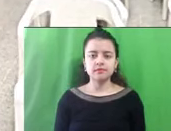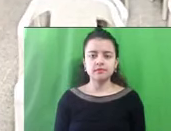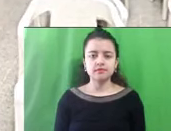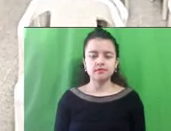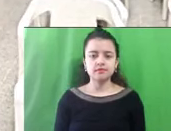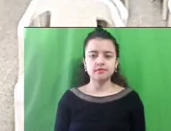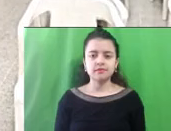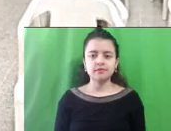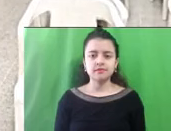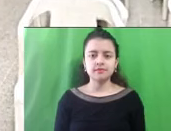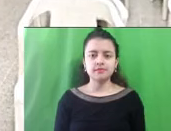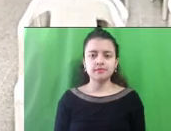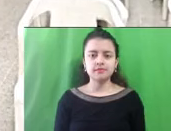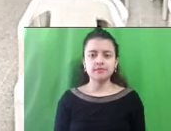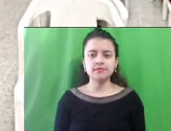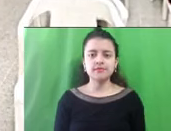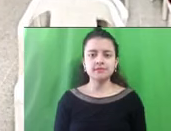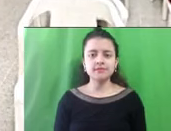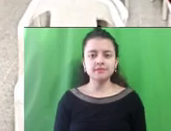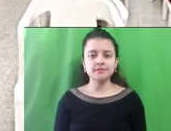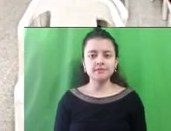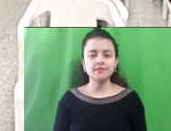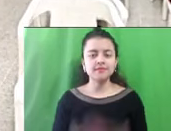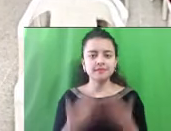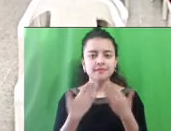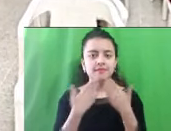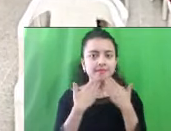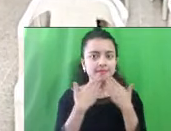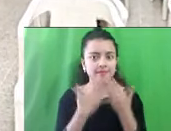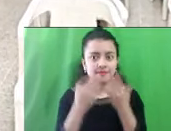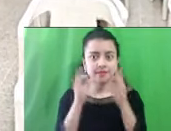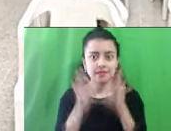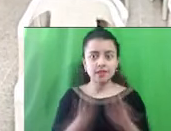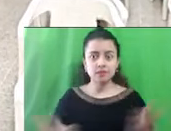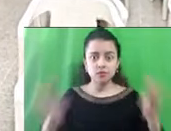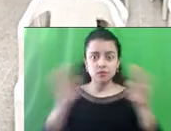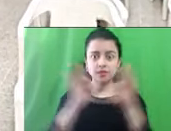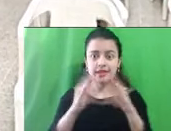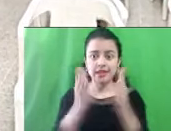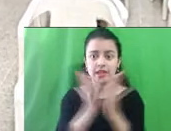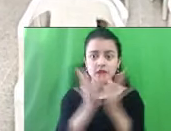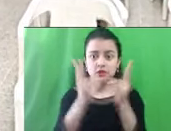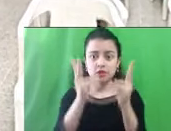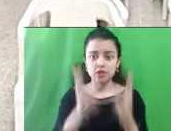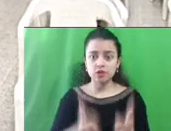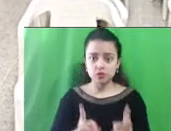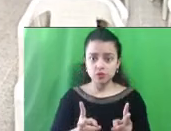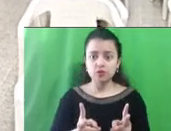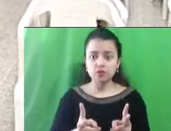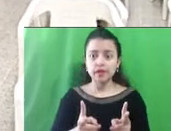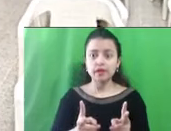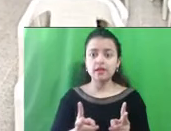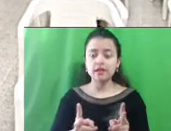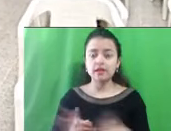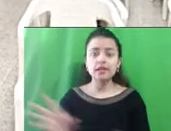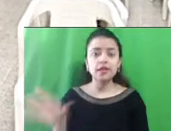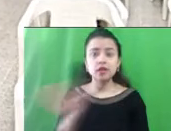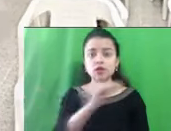Muchísimas gracias. Es importante que ustedes, alumnos, y que toda la comunidad se entere de todos los avances, y ustedes, en calidad de